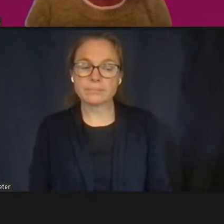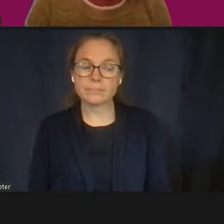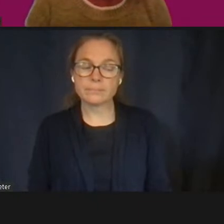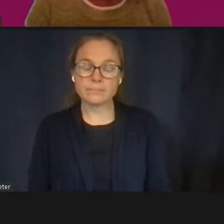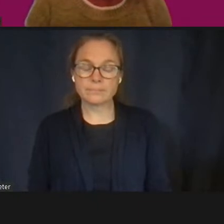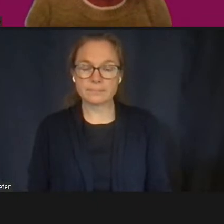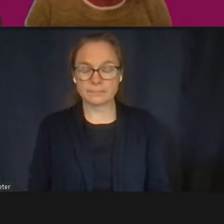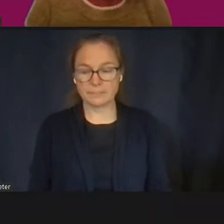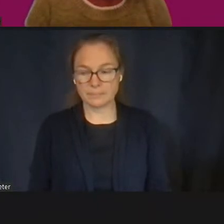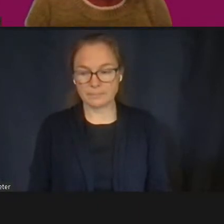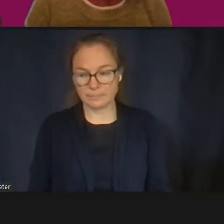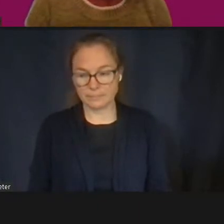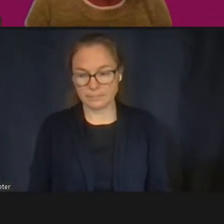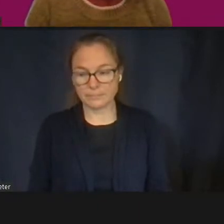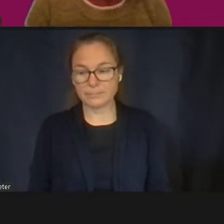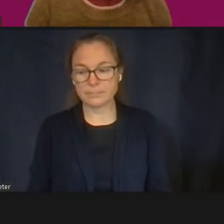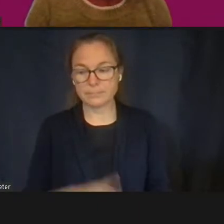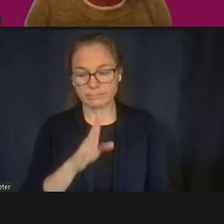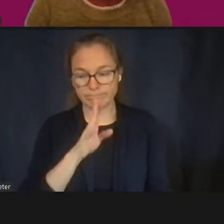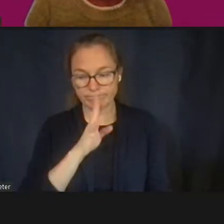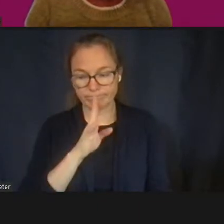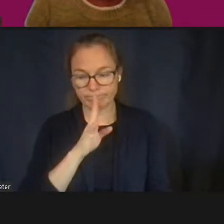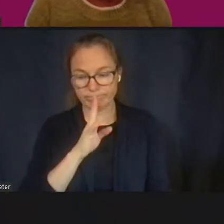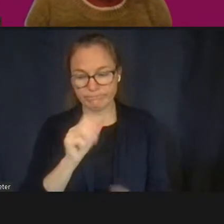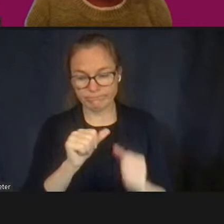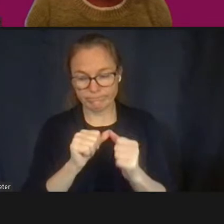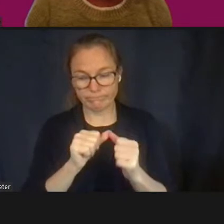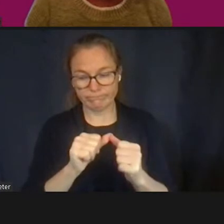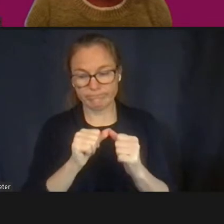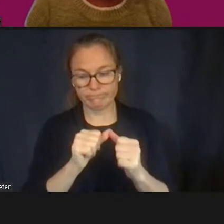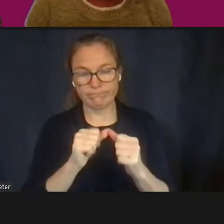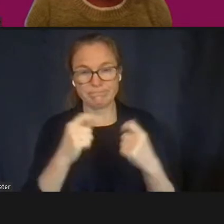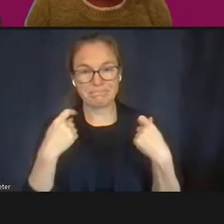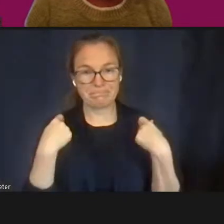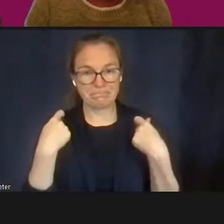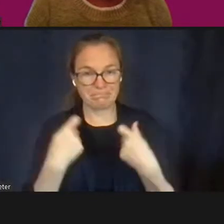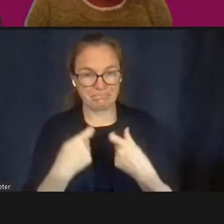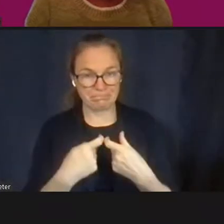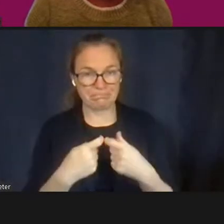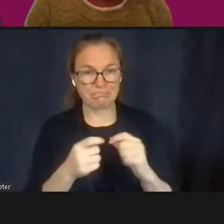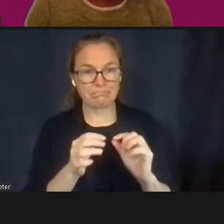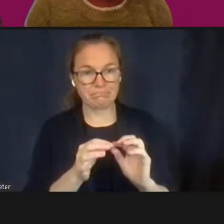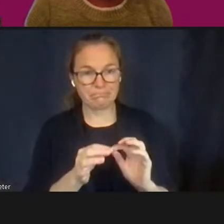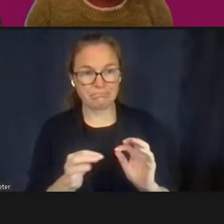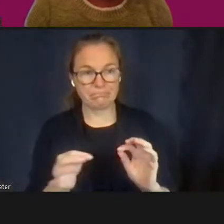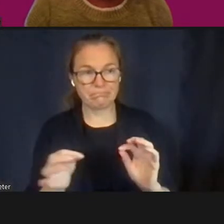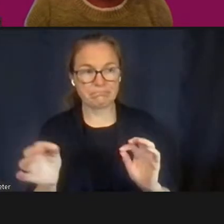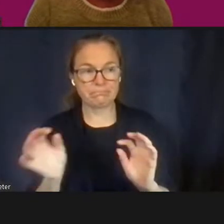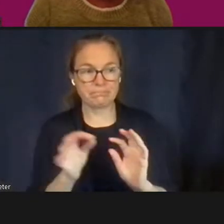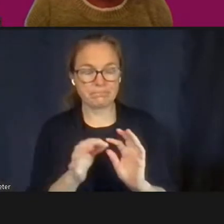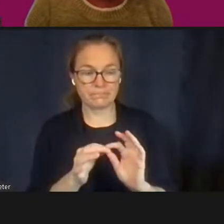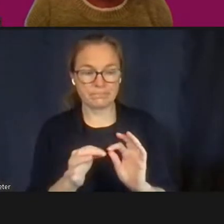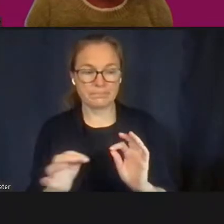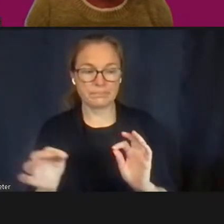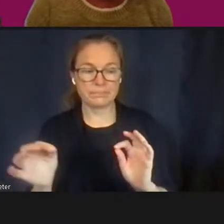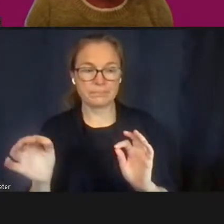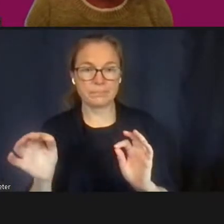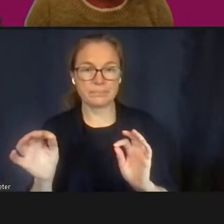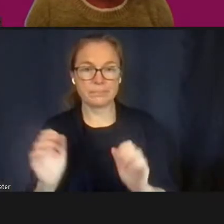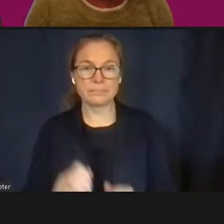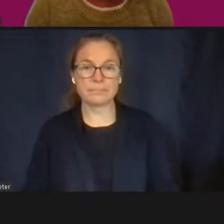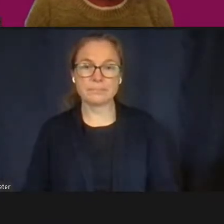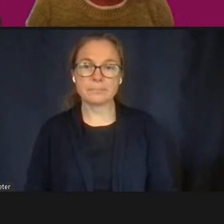inglés, o si lo prefiere en español, seleccione el español. Habilite silenciar audio original. Si tiene